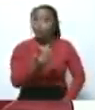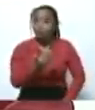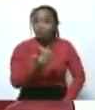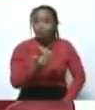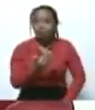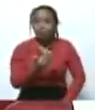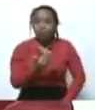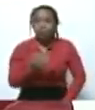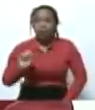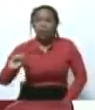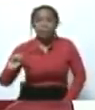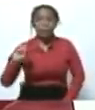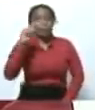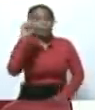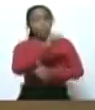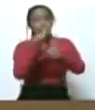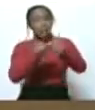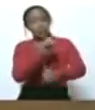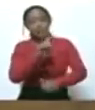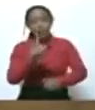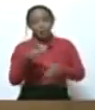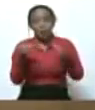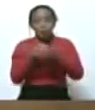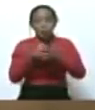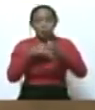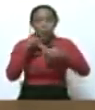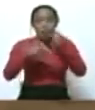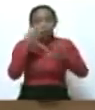Y como primer vicepresidente del partido, exijo